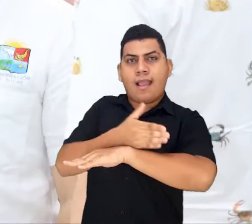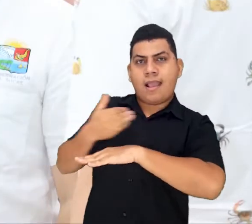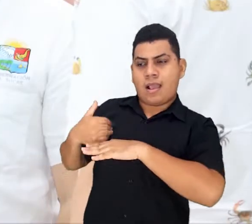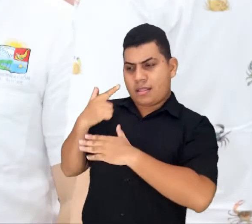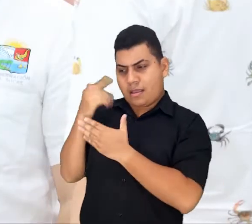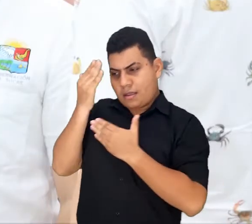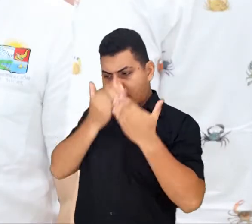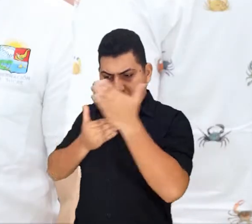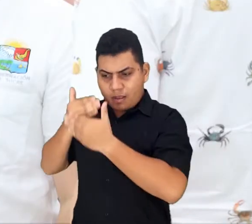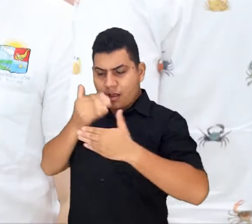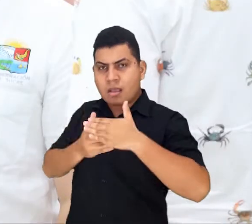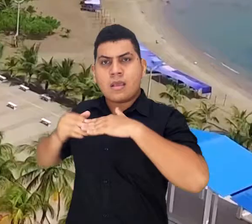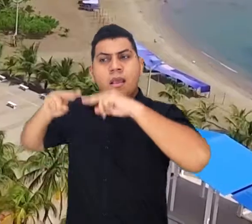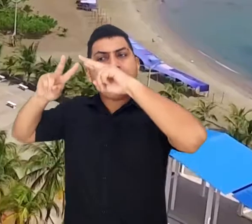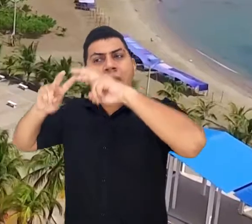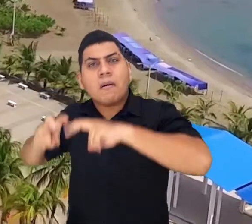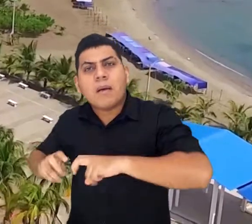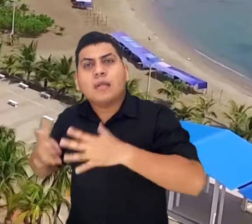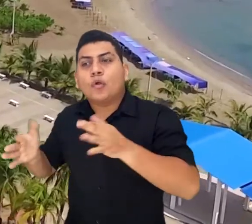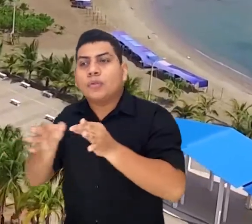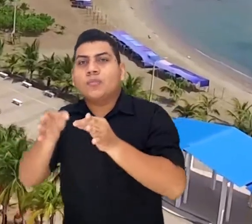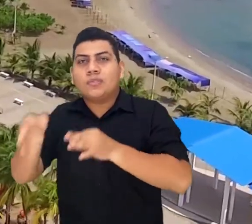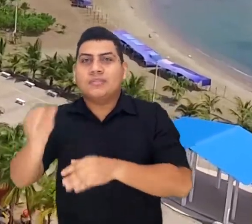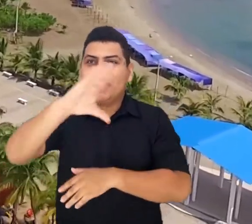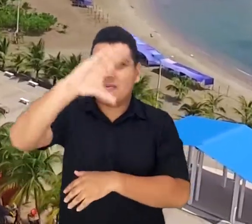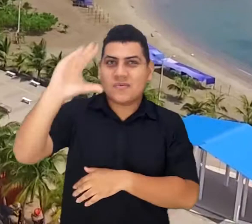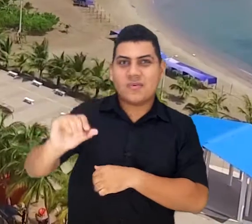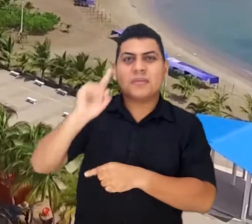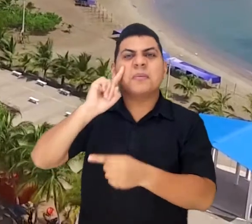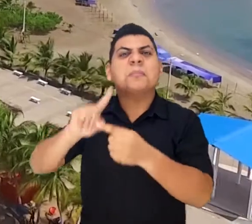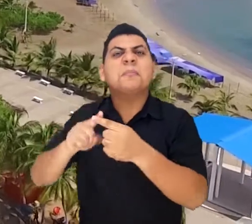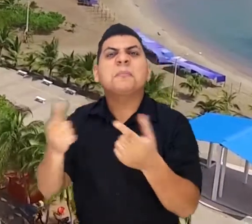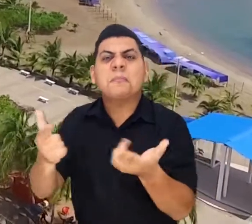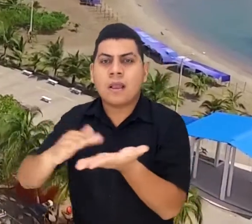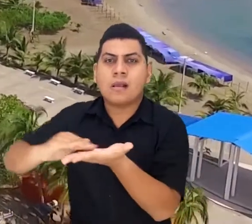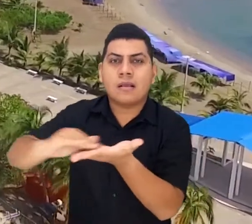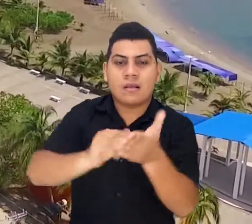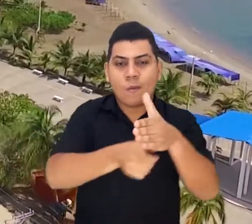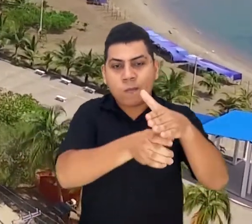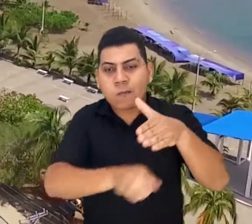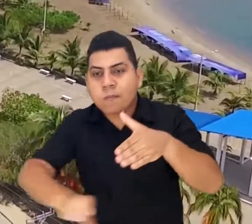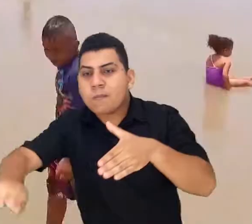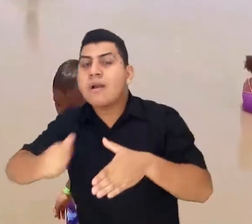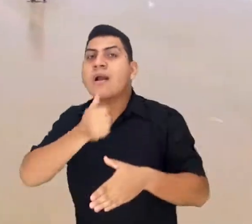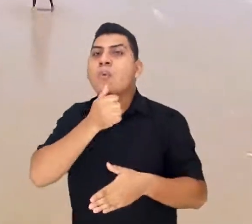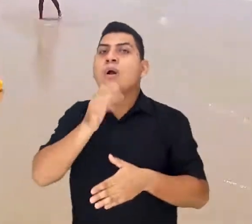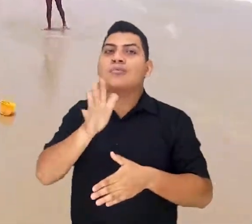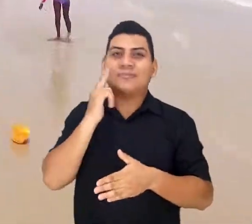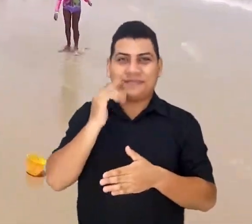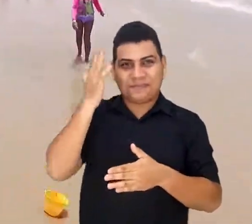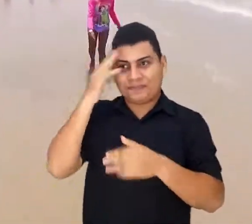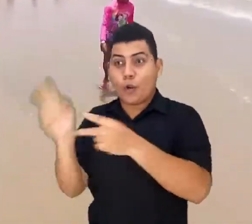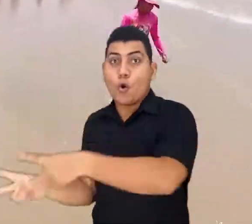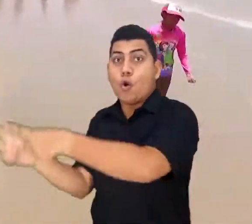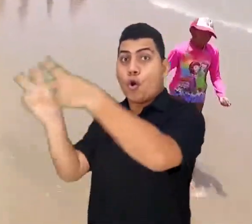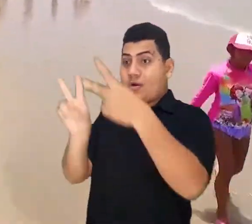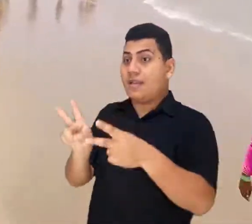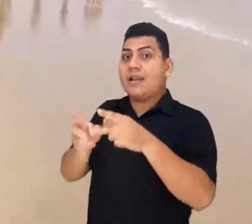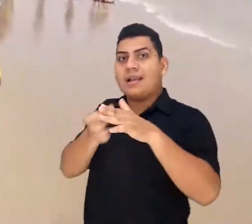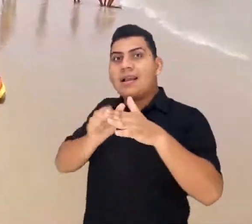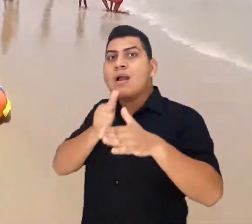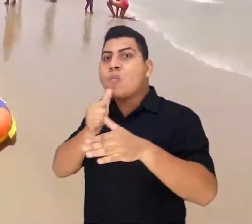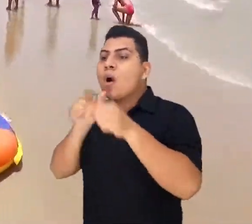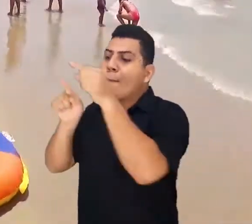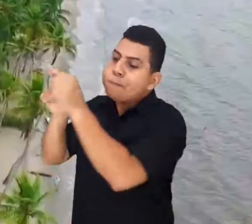rescatar una consultoría que se hizo en el municipio de Coveñas hace tiempo sobre el acueducto que viene desde Lorica, Córdoba, hacia